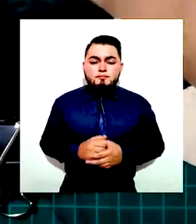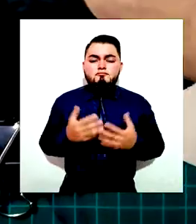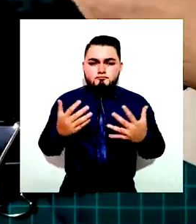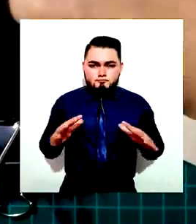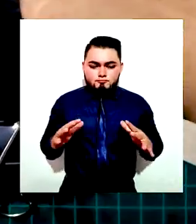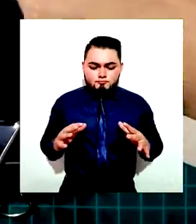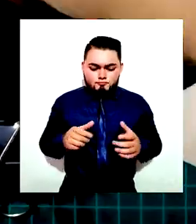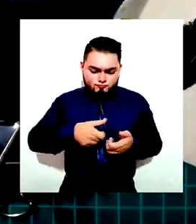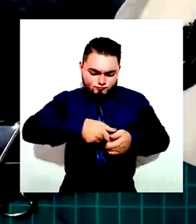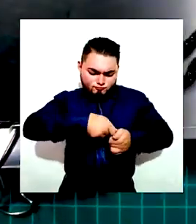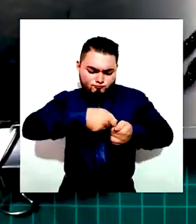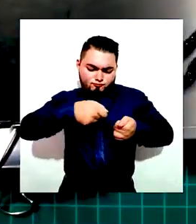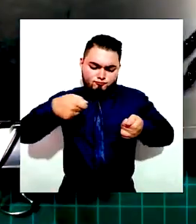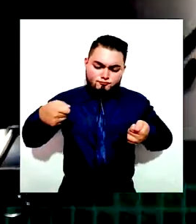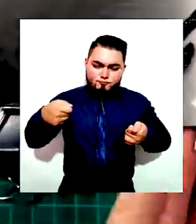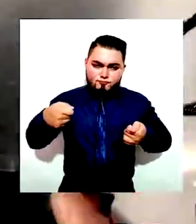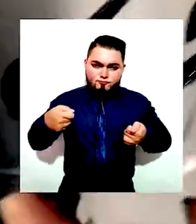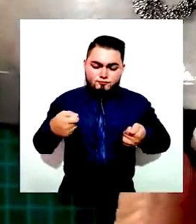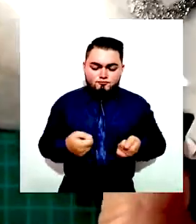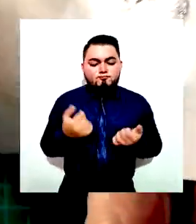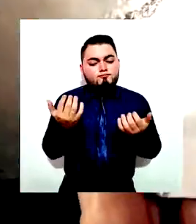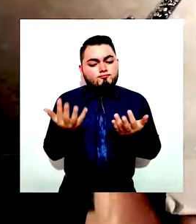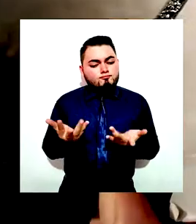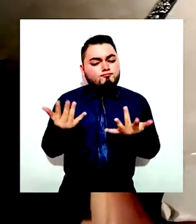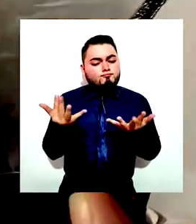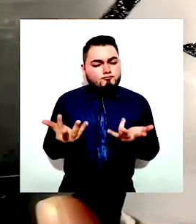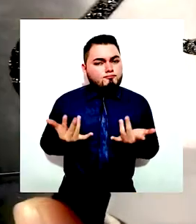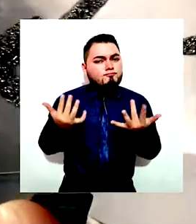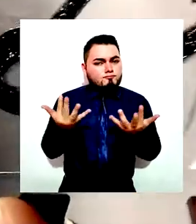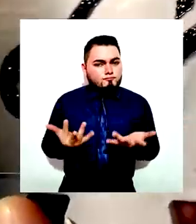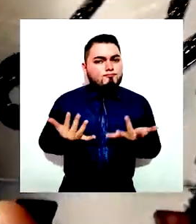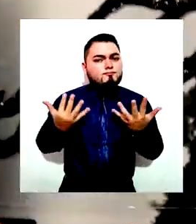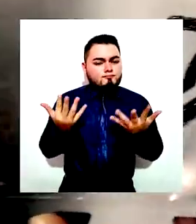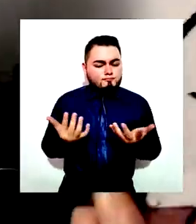Al terminar, quito la plantilla y dejo secar.